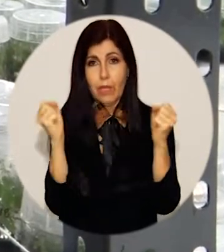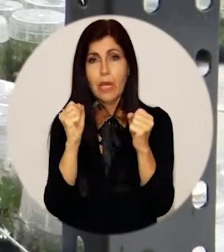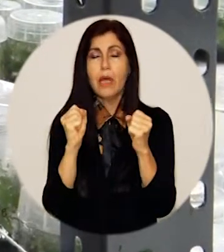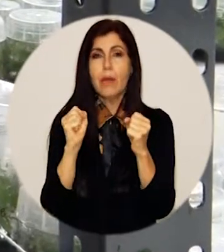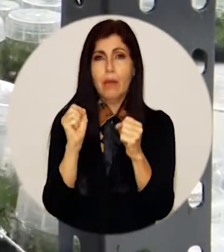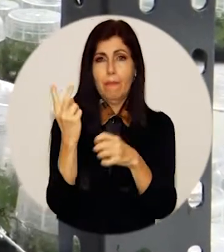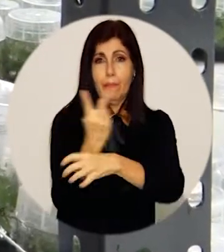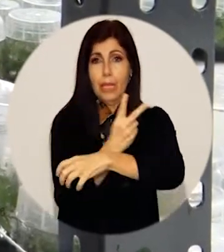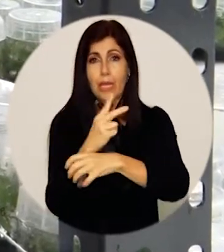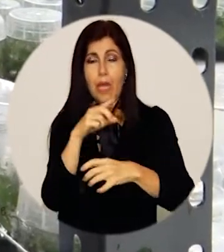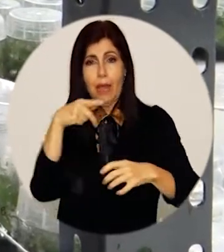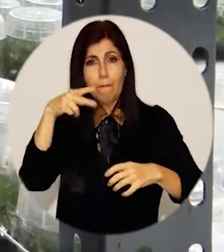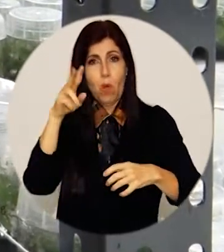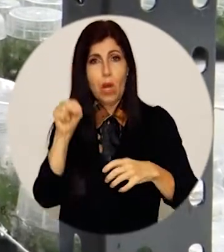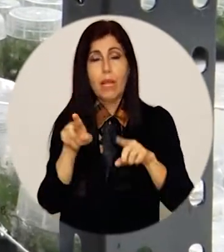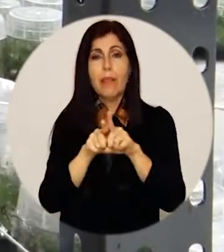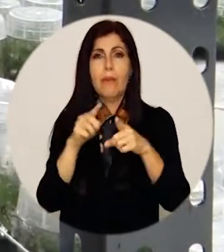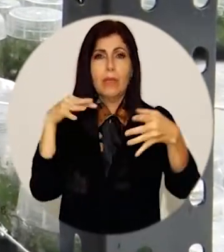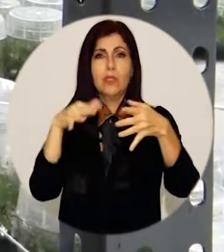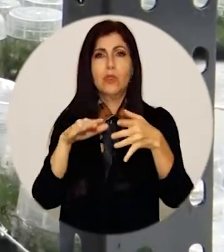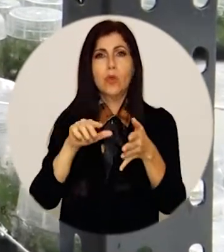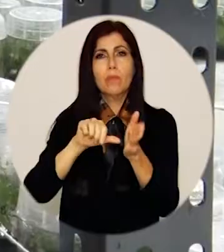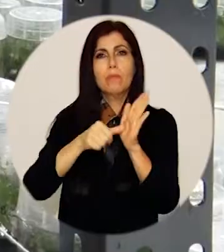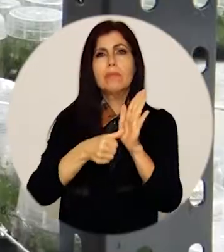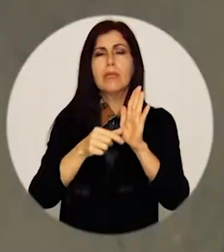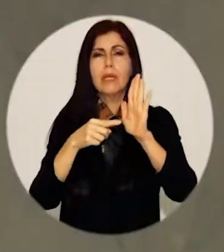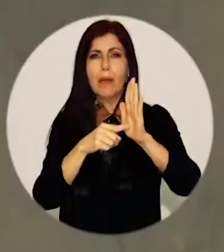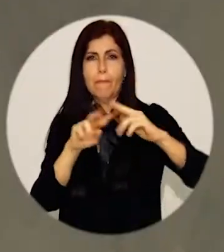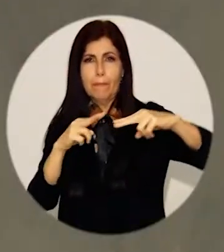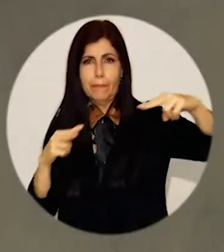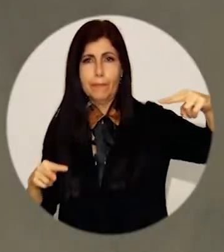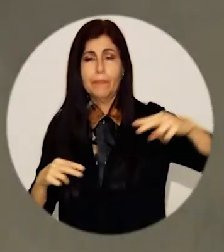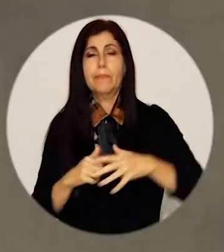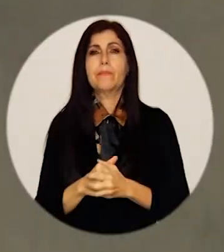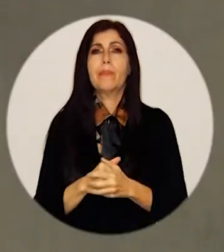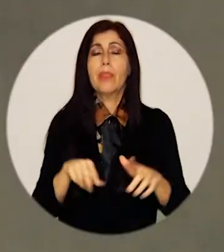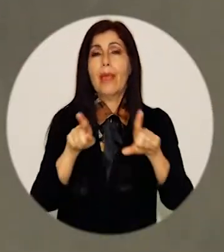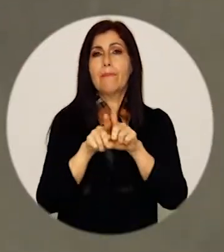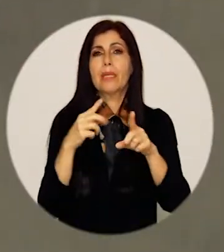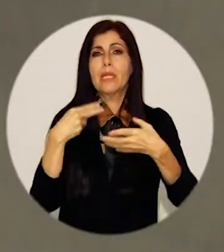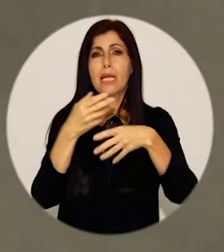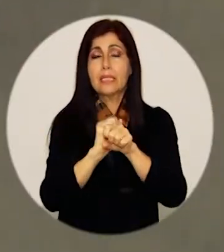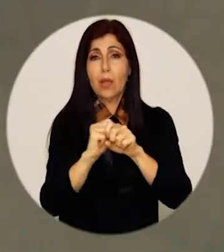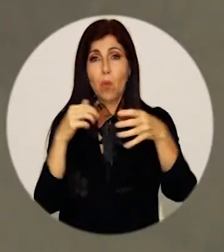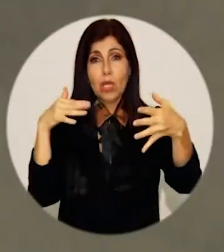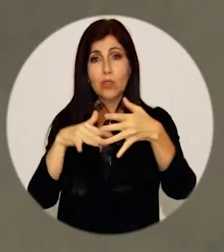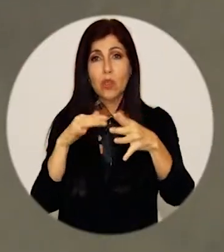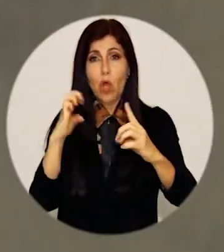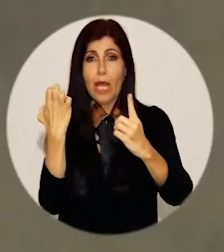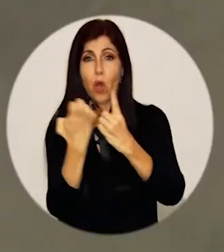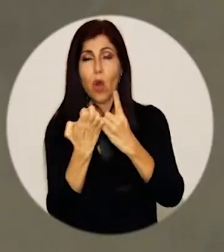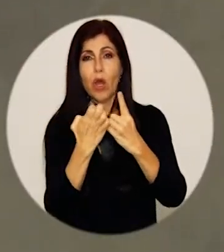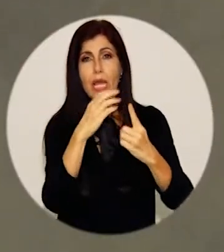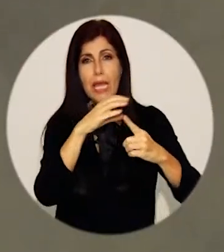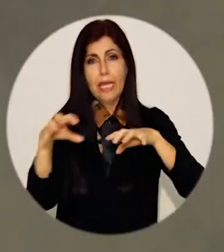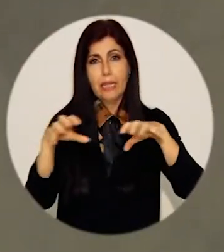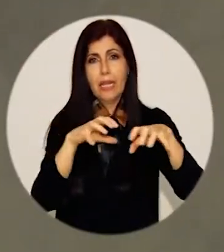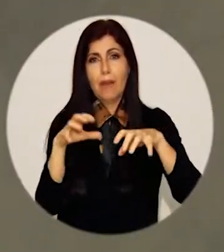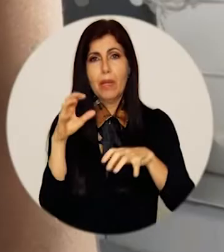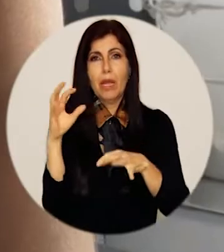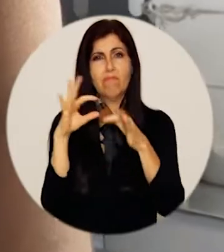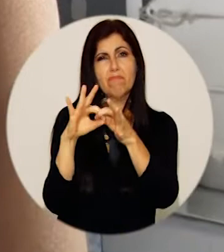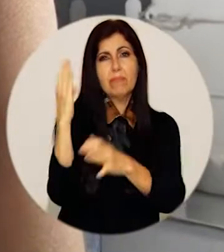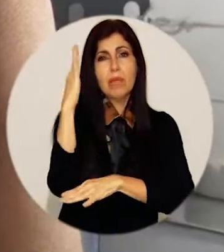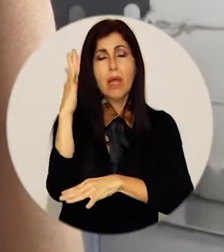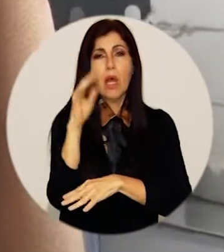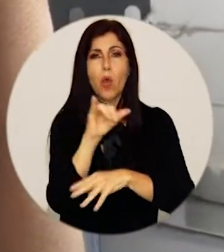y próximamente estudios con marcadores moleculares. También realizamos estudios de ecología y dinámica forestal